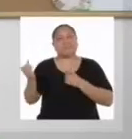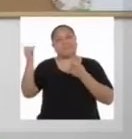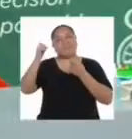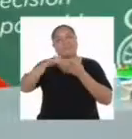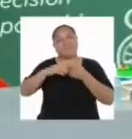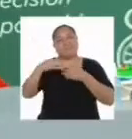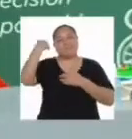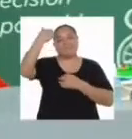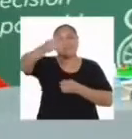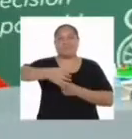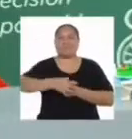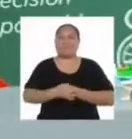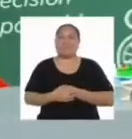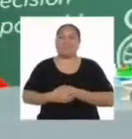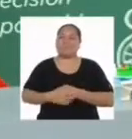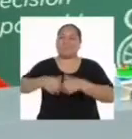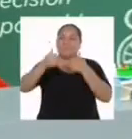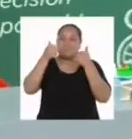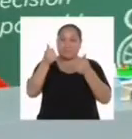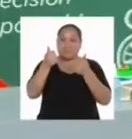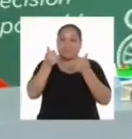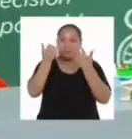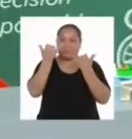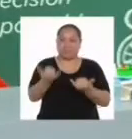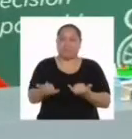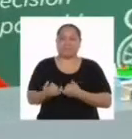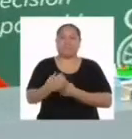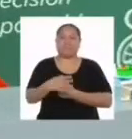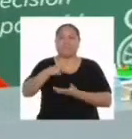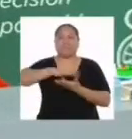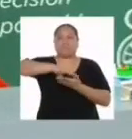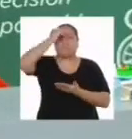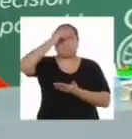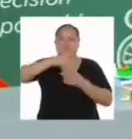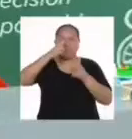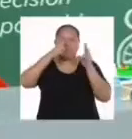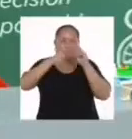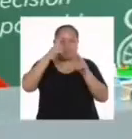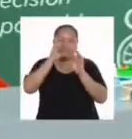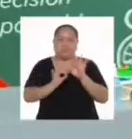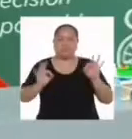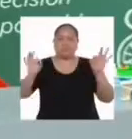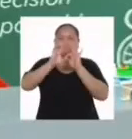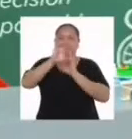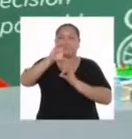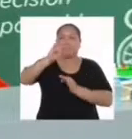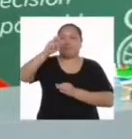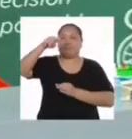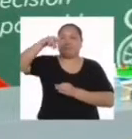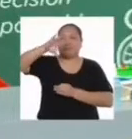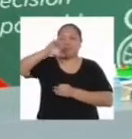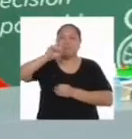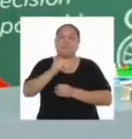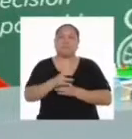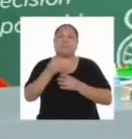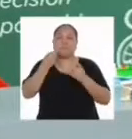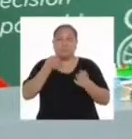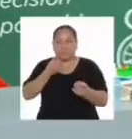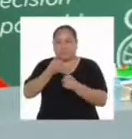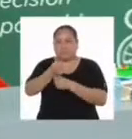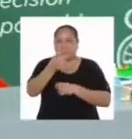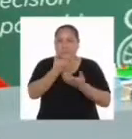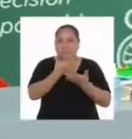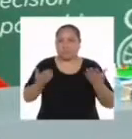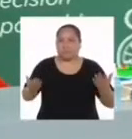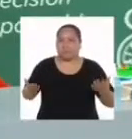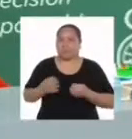la próxima! Bien, el día de hoy hemos aprendido a reconocer la importancia de las cuencas hidrográficas y el impacto de las